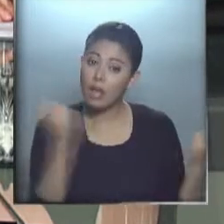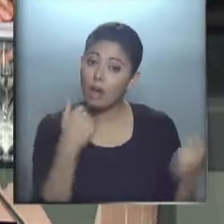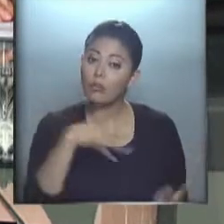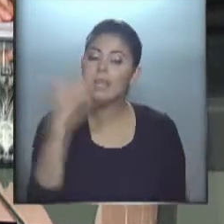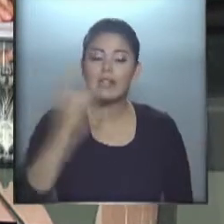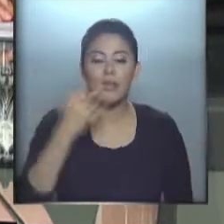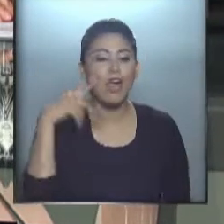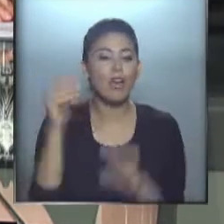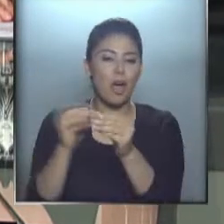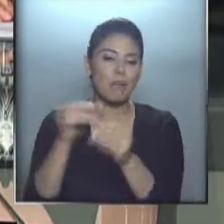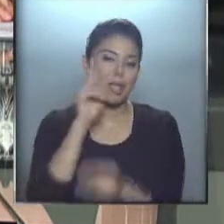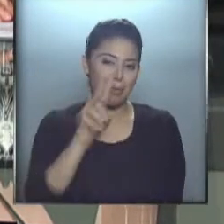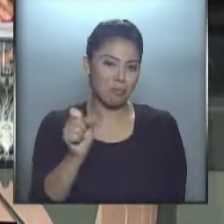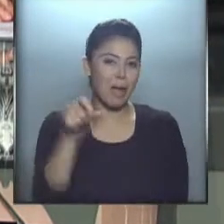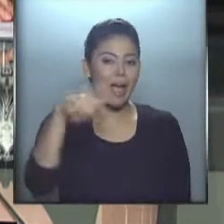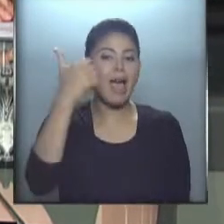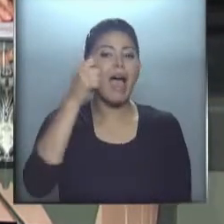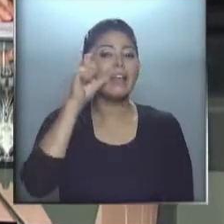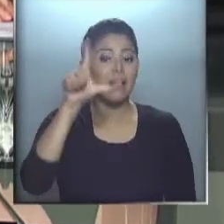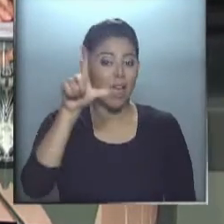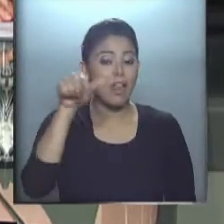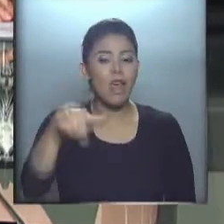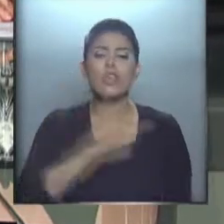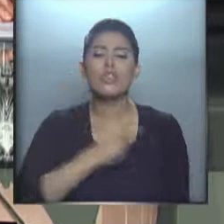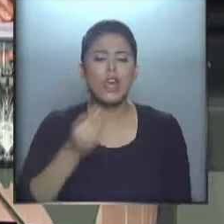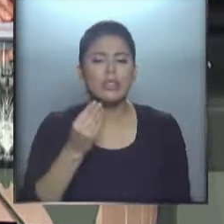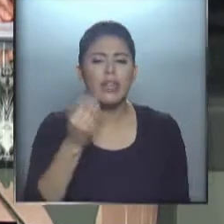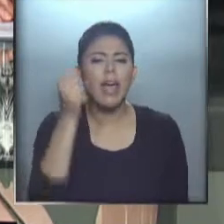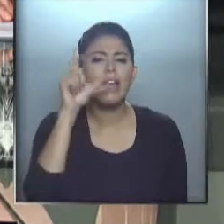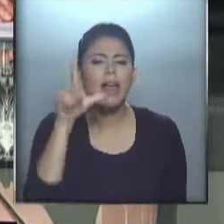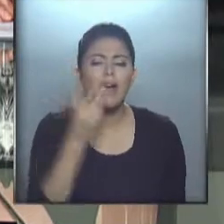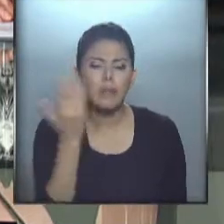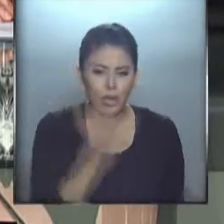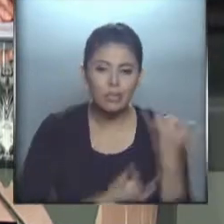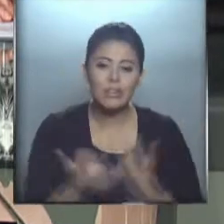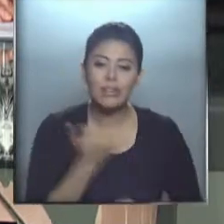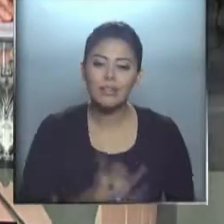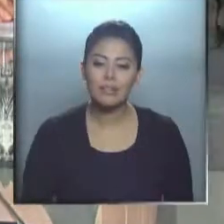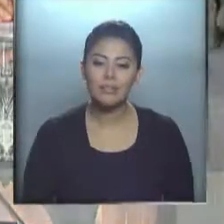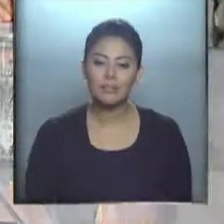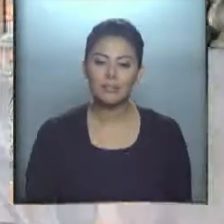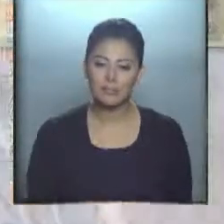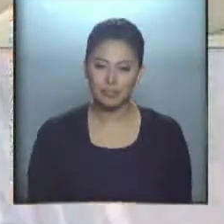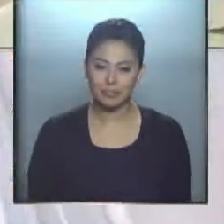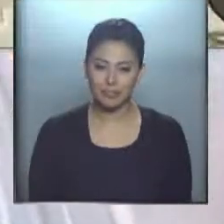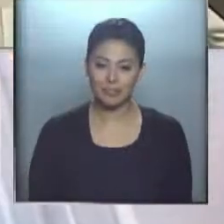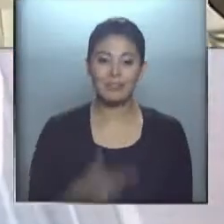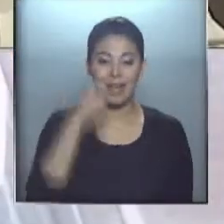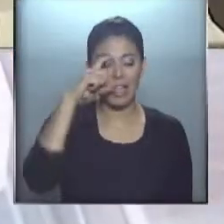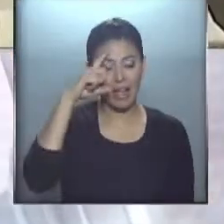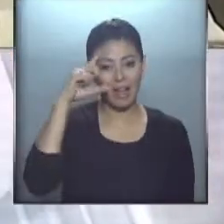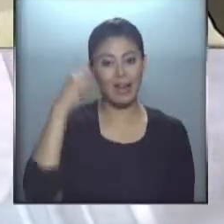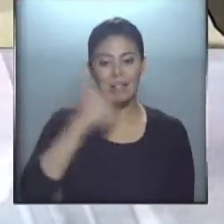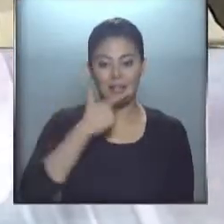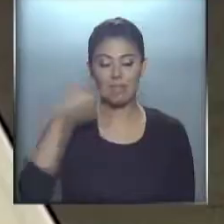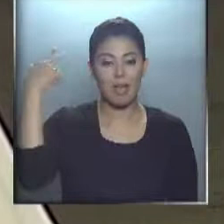vas a ver nuestro compañero ariel lima que se encuentra en todas éstas particularmente ariel anal contános -alejandro silvia